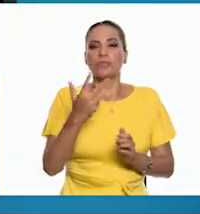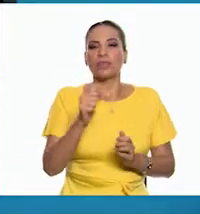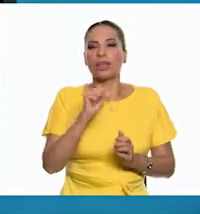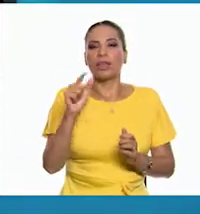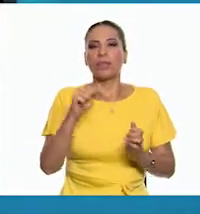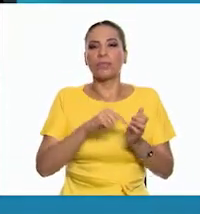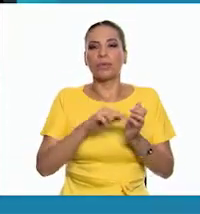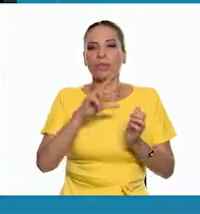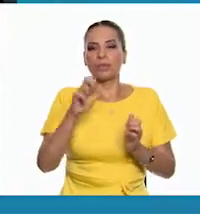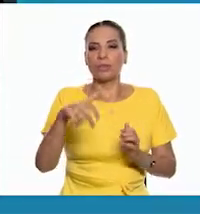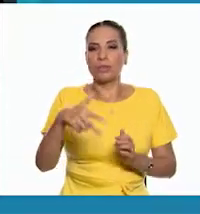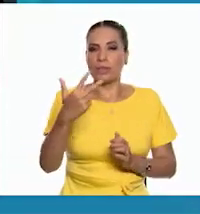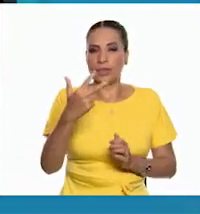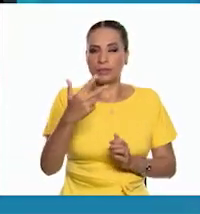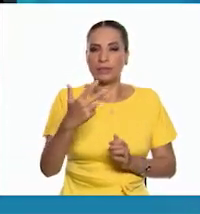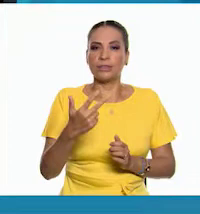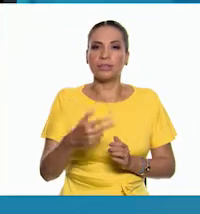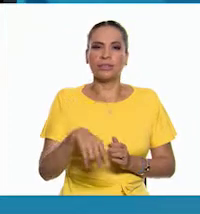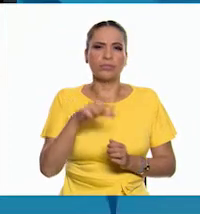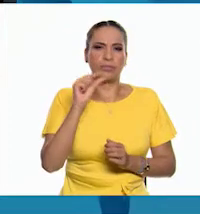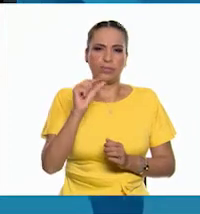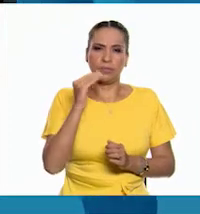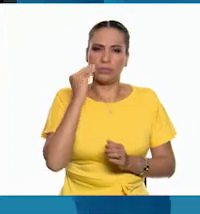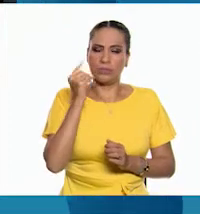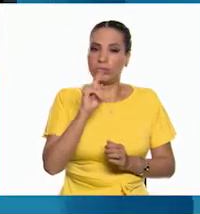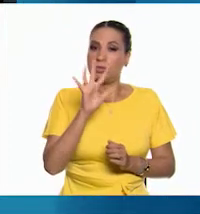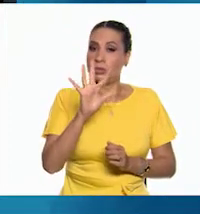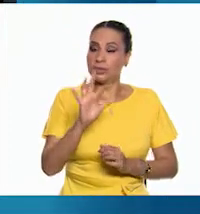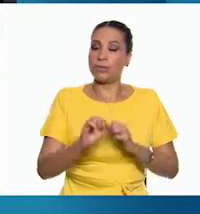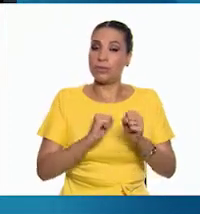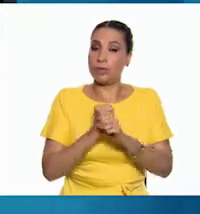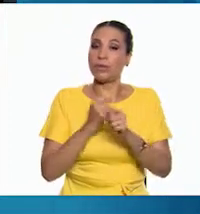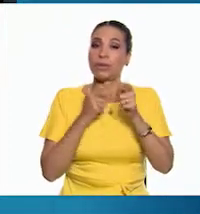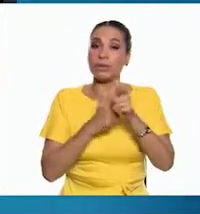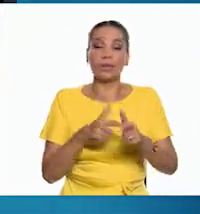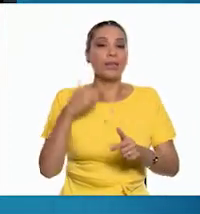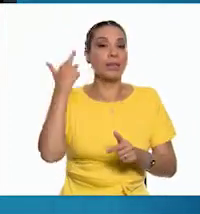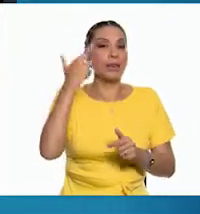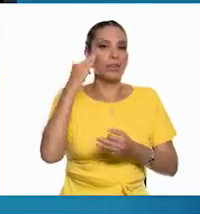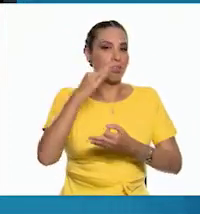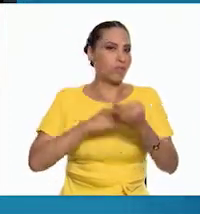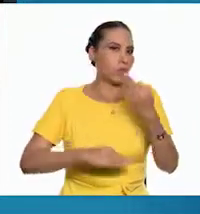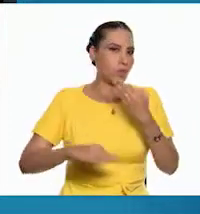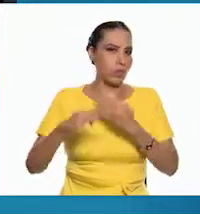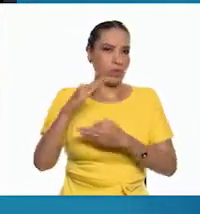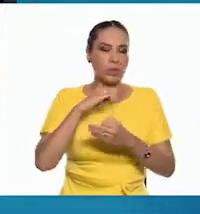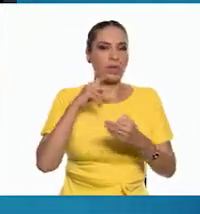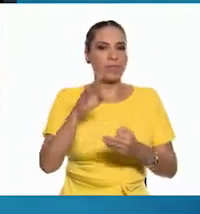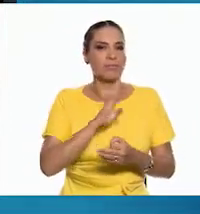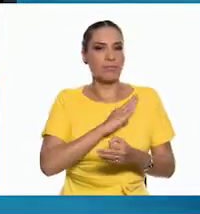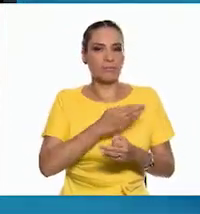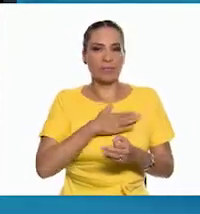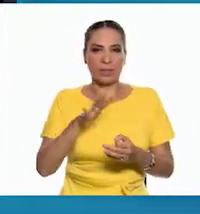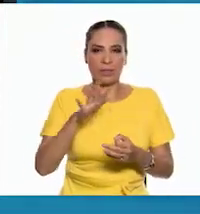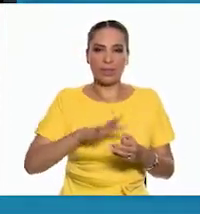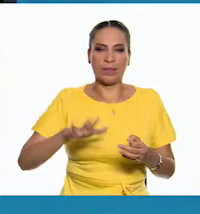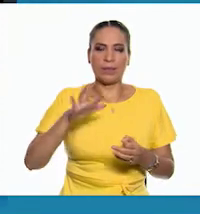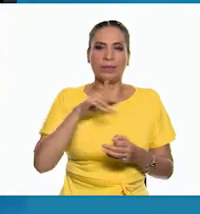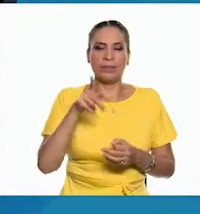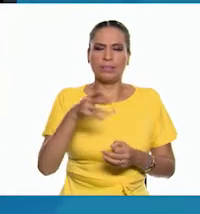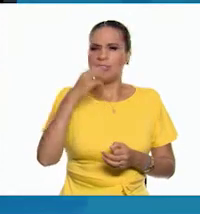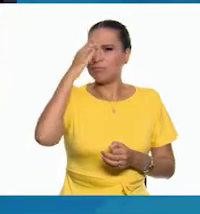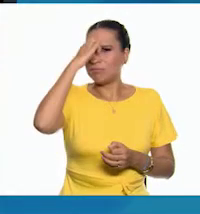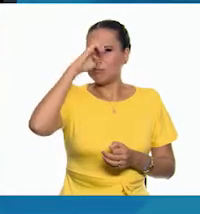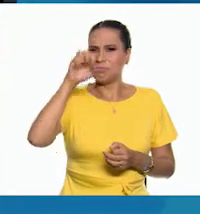a 1813. Es decir, no poco, 5 años va a ser rey de toda la monarquía española. Pero es un